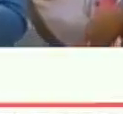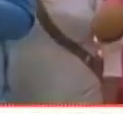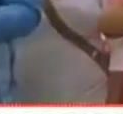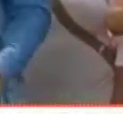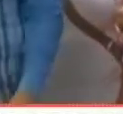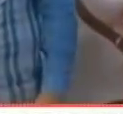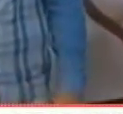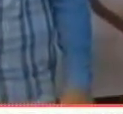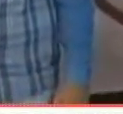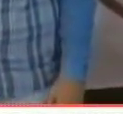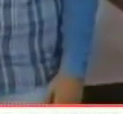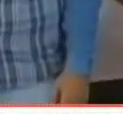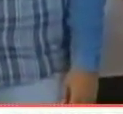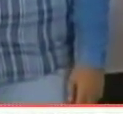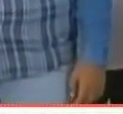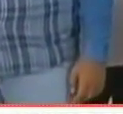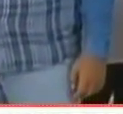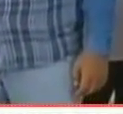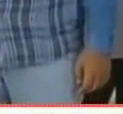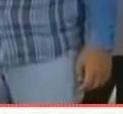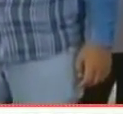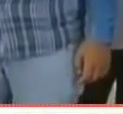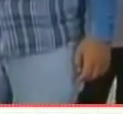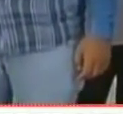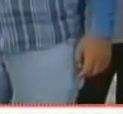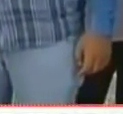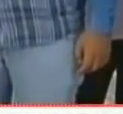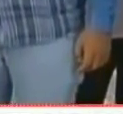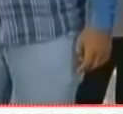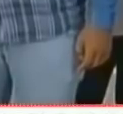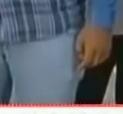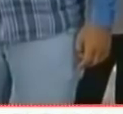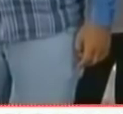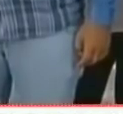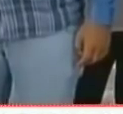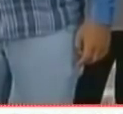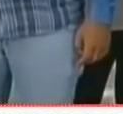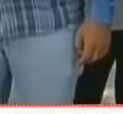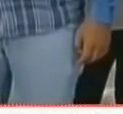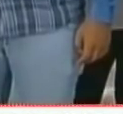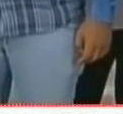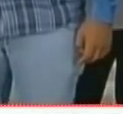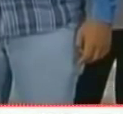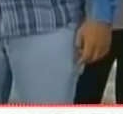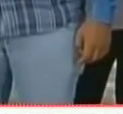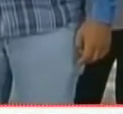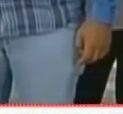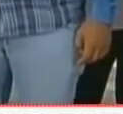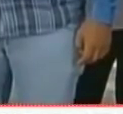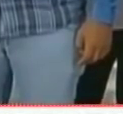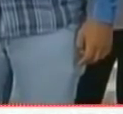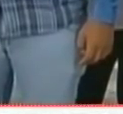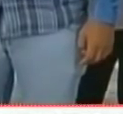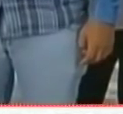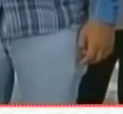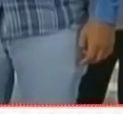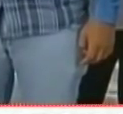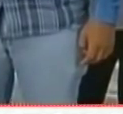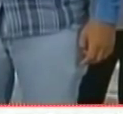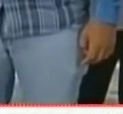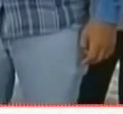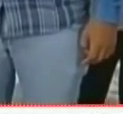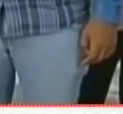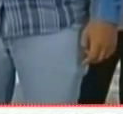Gracias, señor presidente, por el pase. Estamos aquí en el sector Tarma, parroquia Carayaca, municipio Vargas del estado La